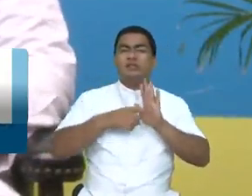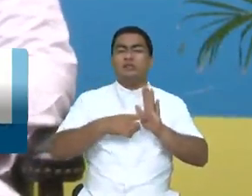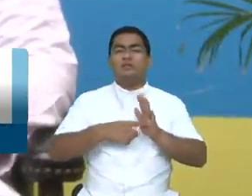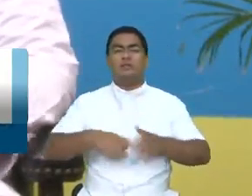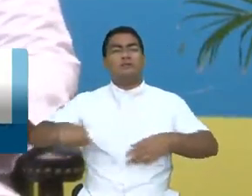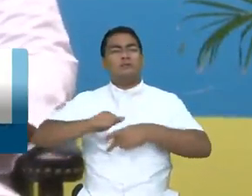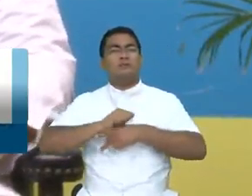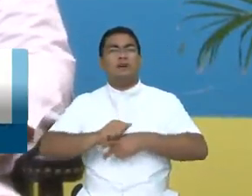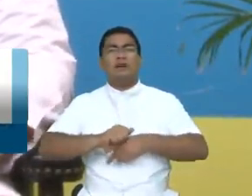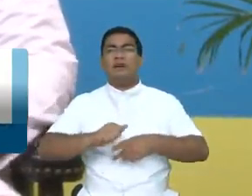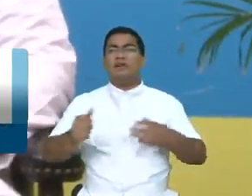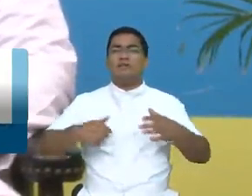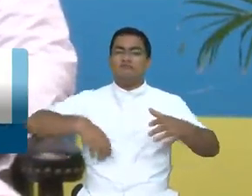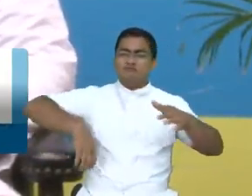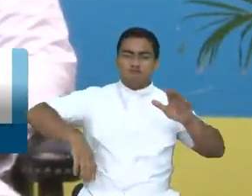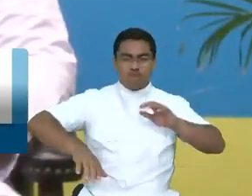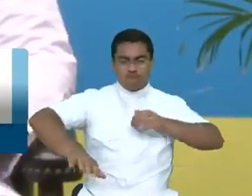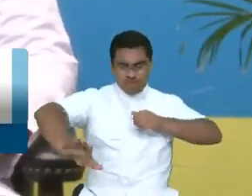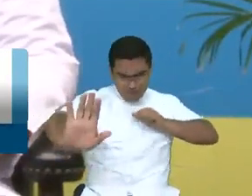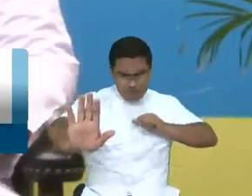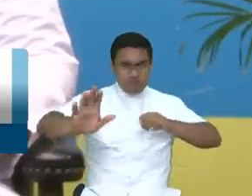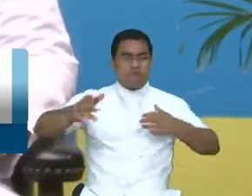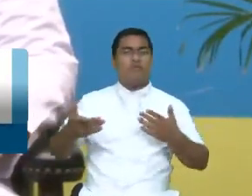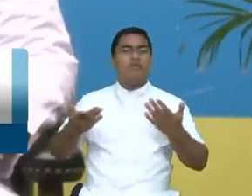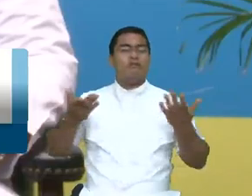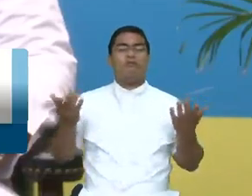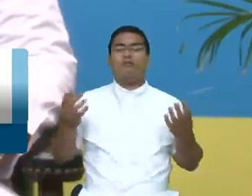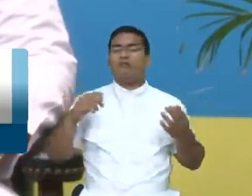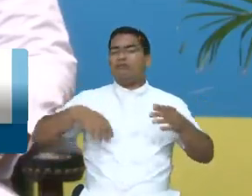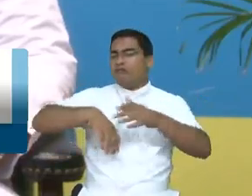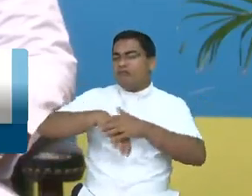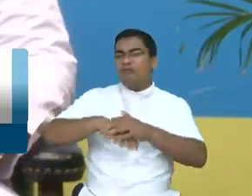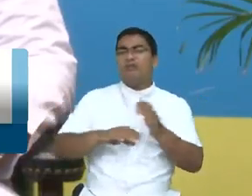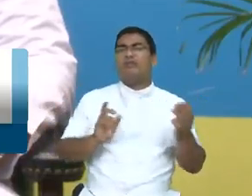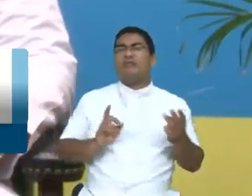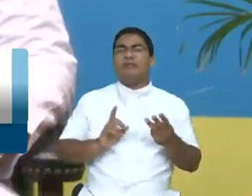los de fútbol americano, los que hacen